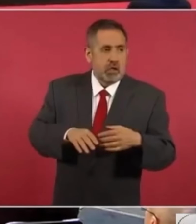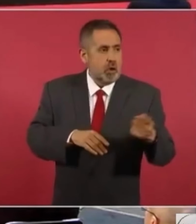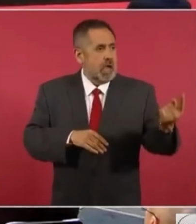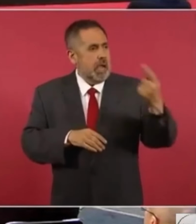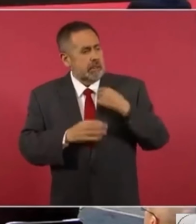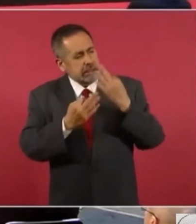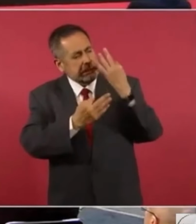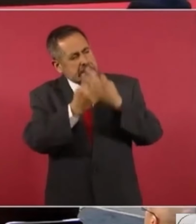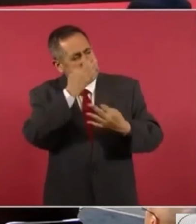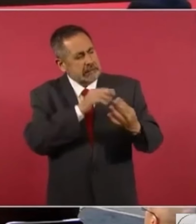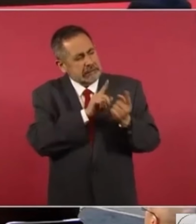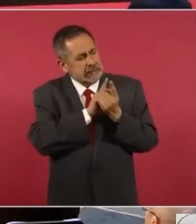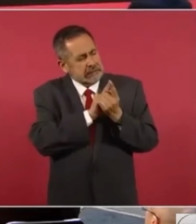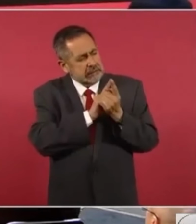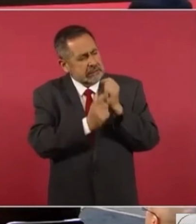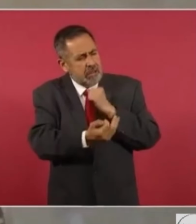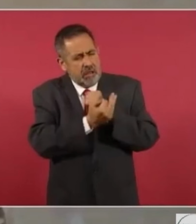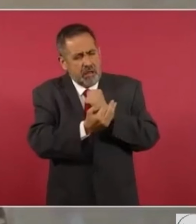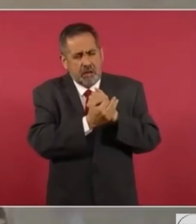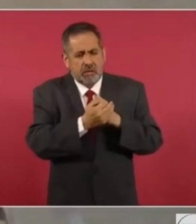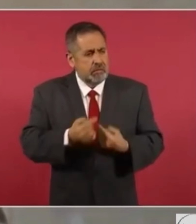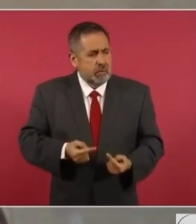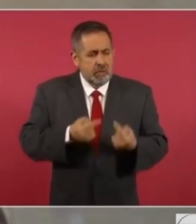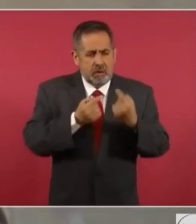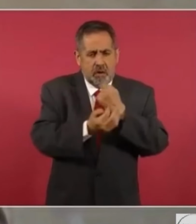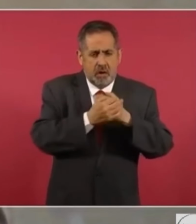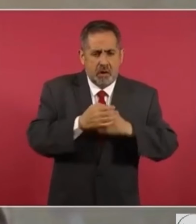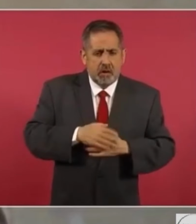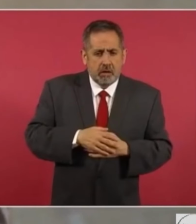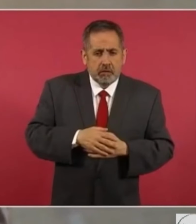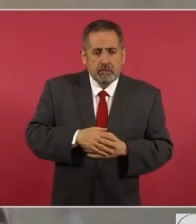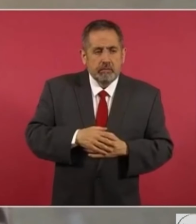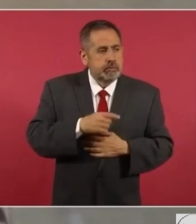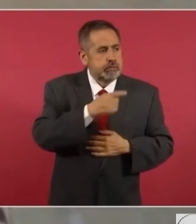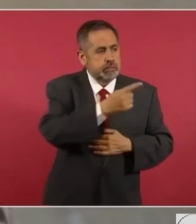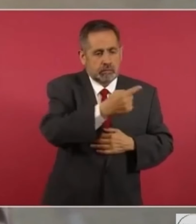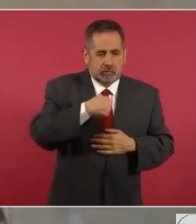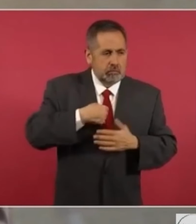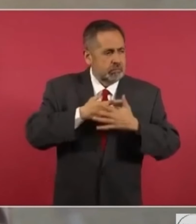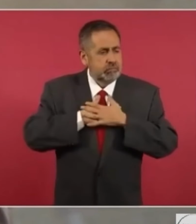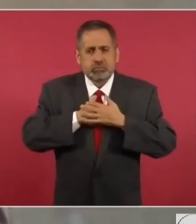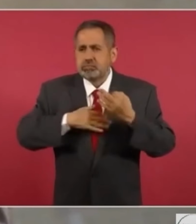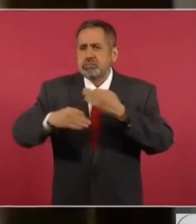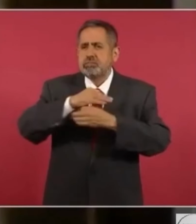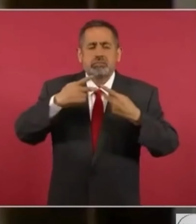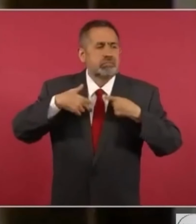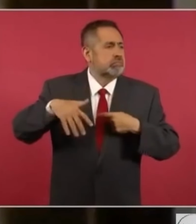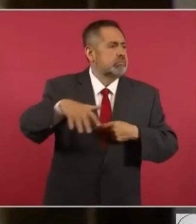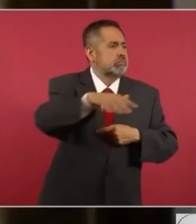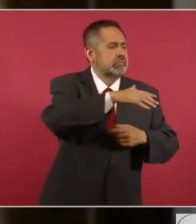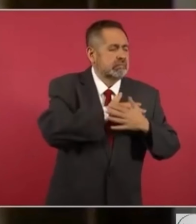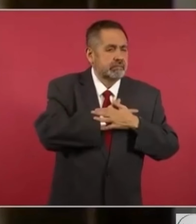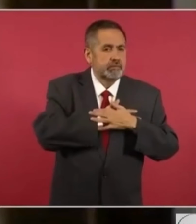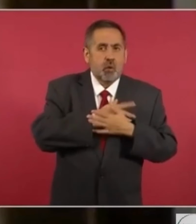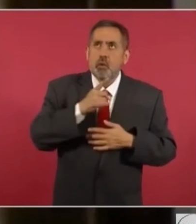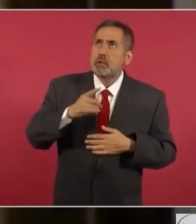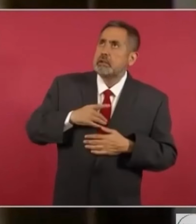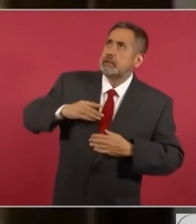tierna infancia fiaste. Amor a todos los hombres, temor a Dios